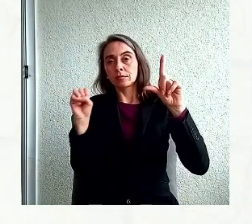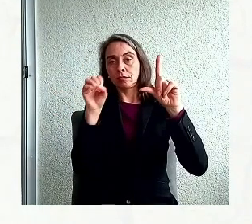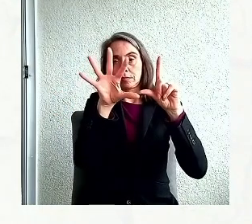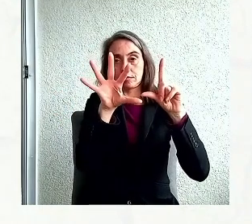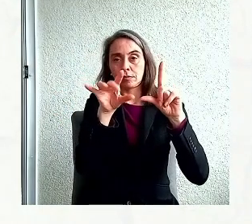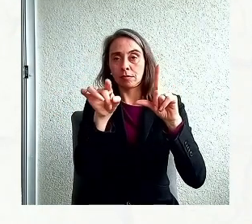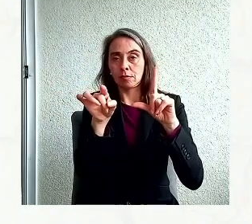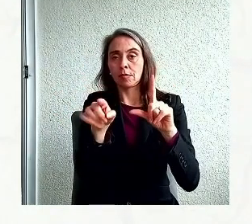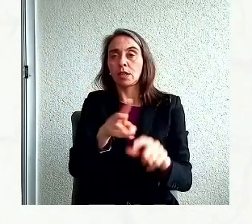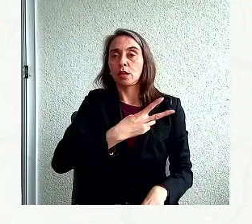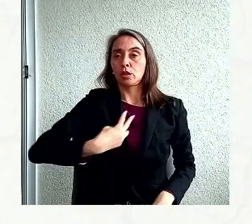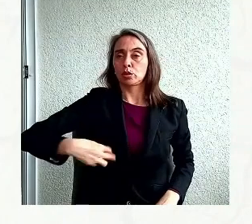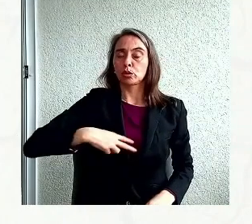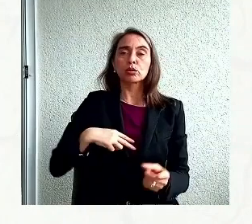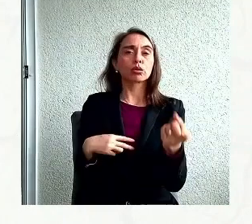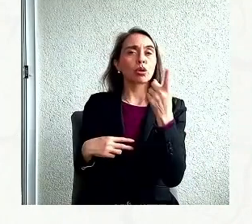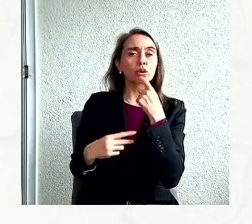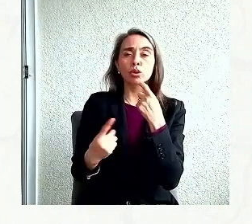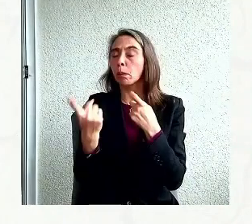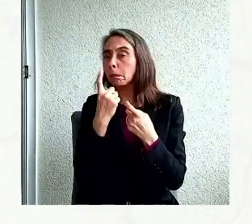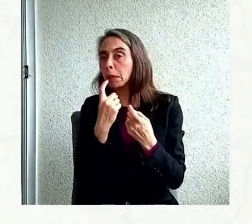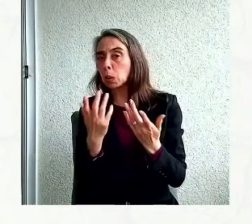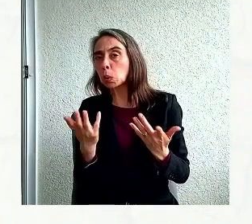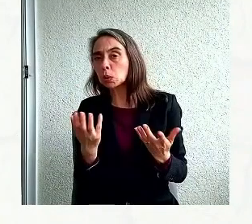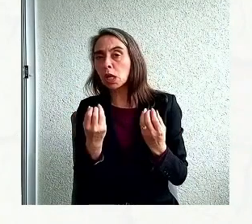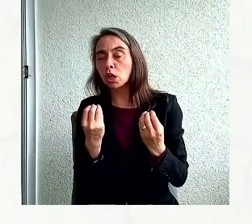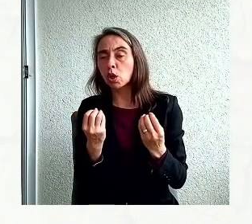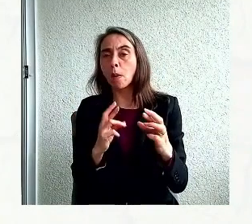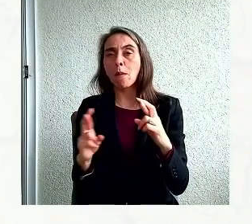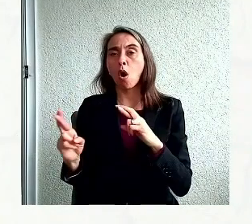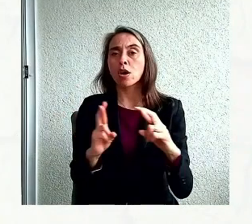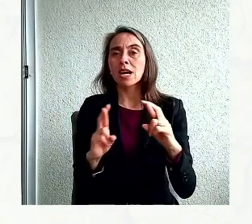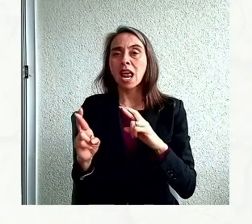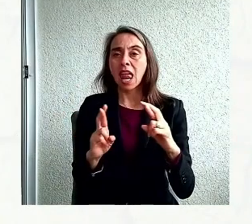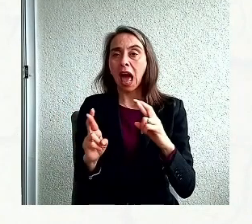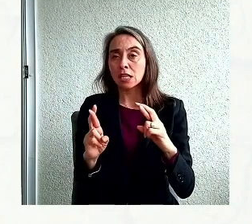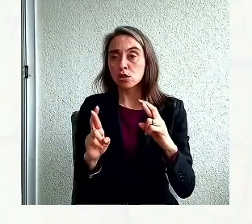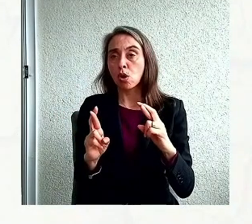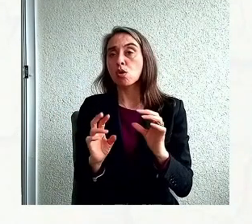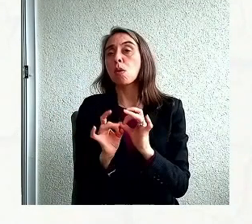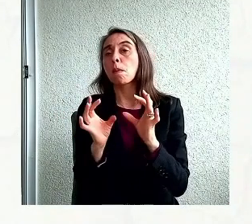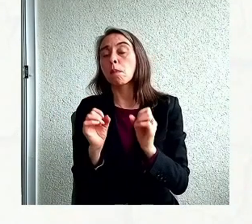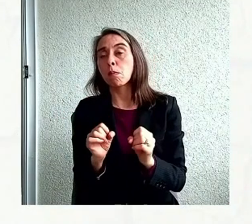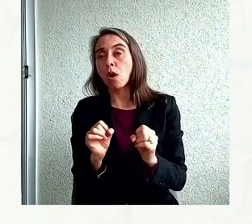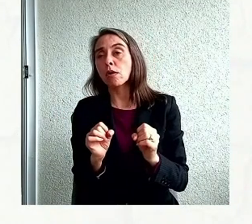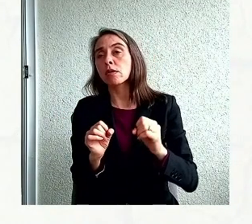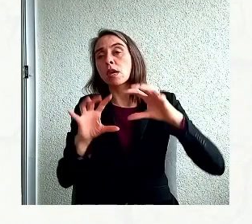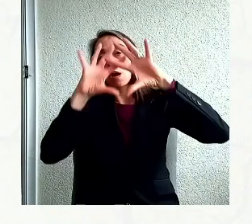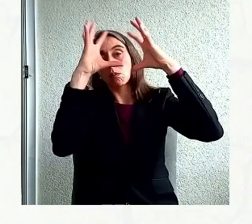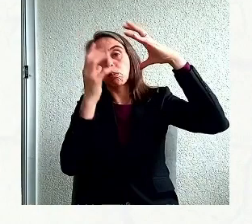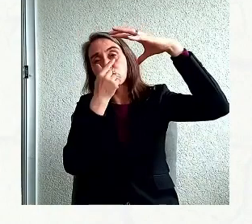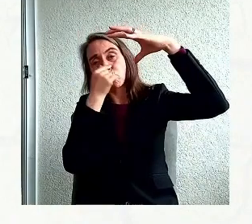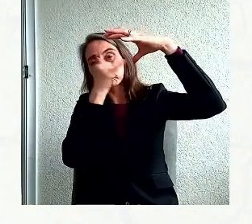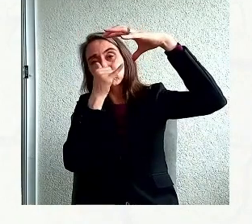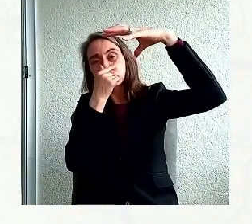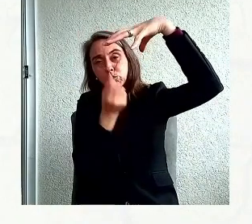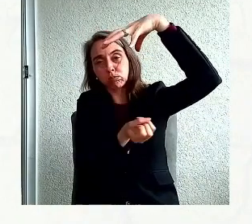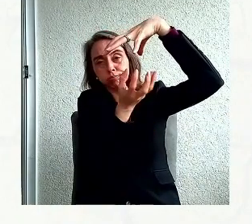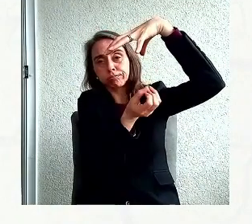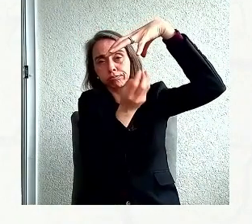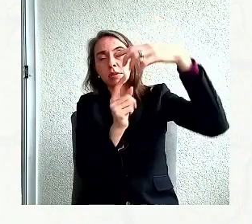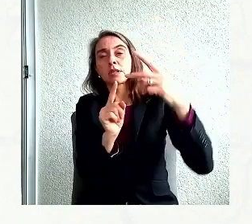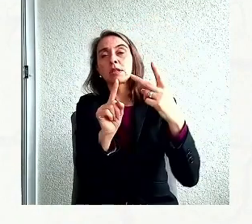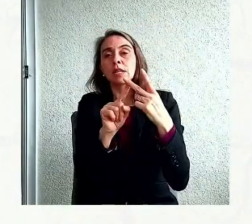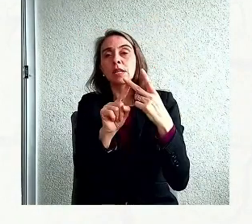contaminación atmosférica, cierto, el cambio climático y el estrés hídrico. Bueno, aquí las preguntas son: ¿hay transporte de contaminantes desde